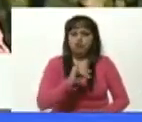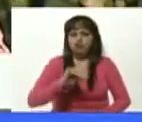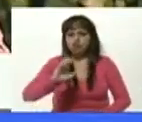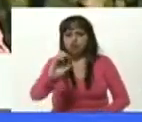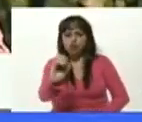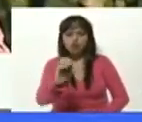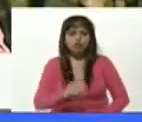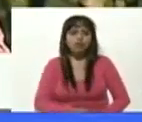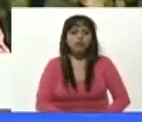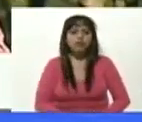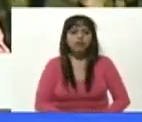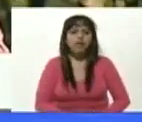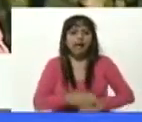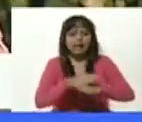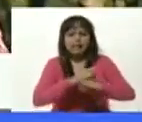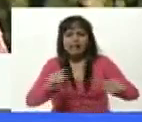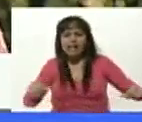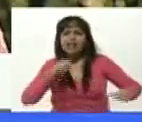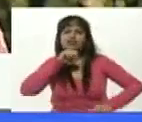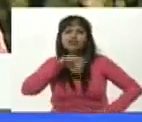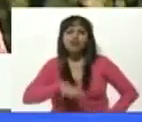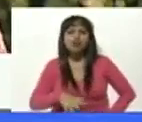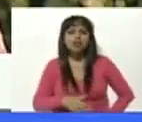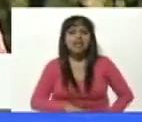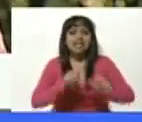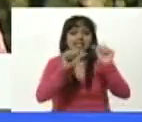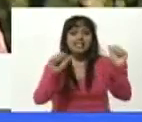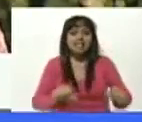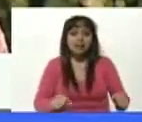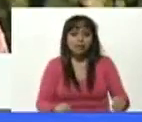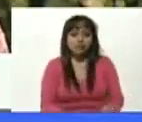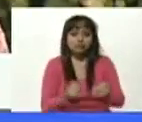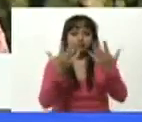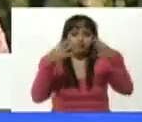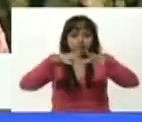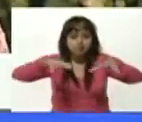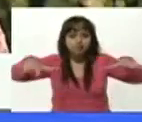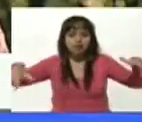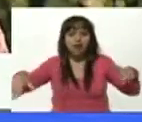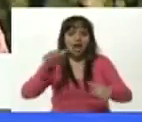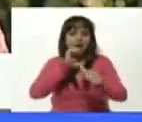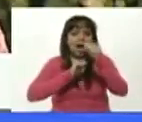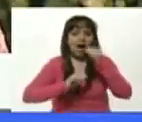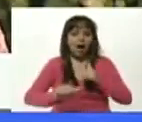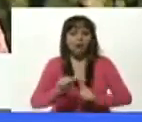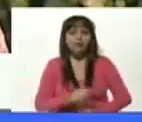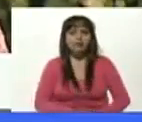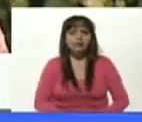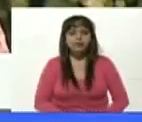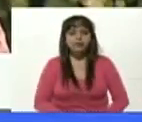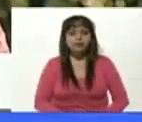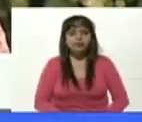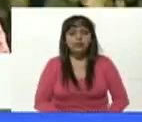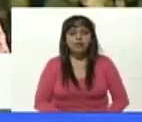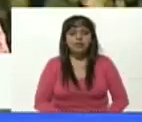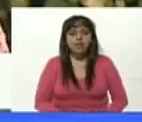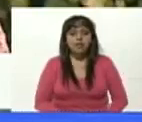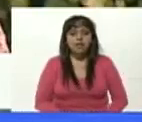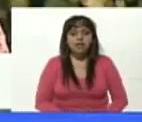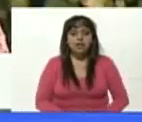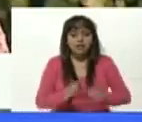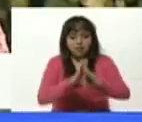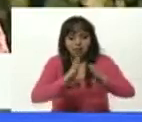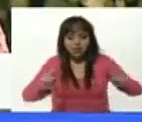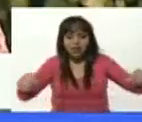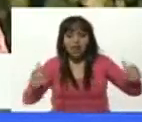leyendas, Calabozo. Allá en el sistema de riego del río Guárico, en la parcela 199, para